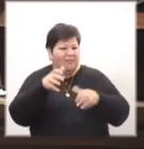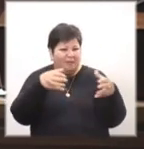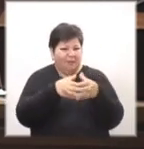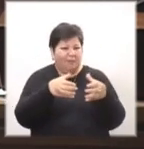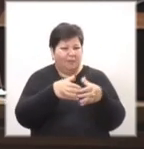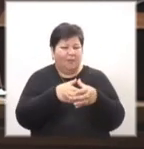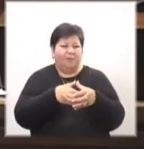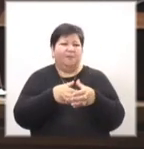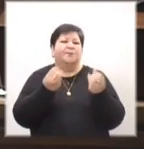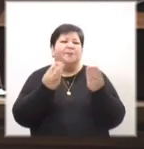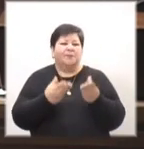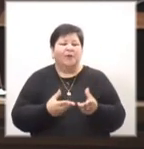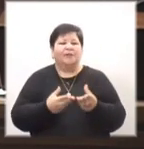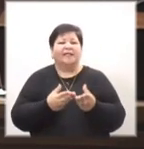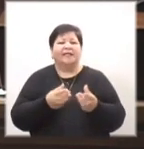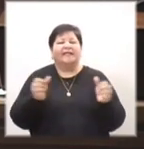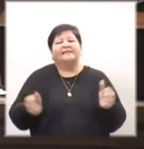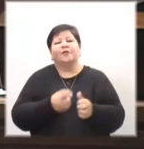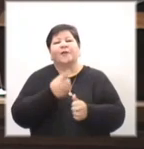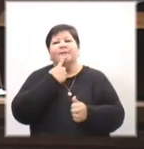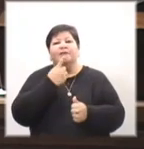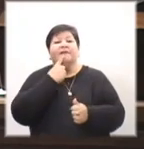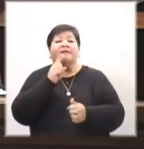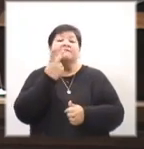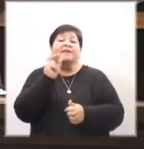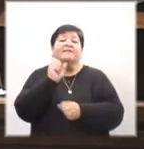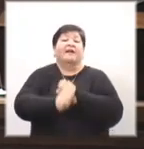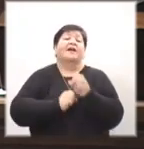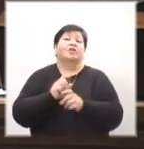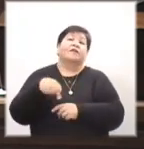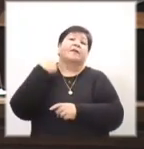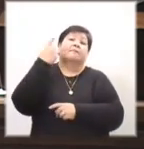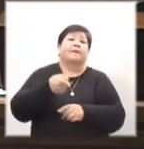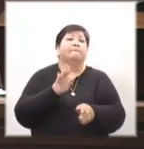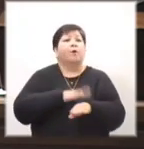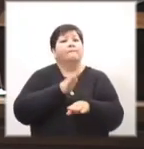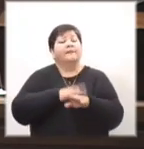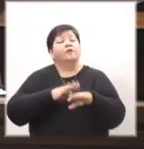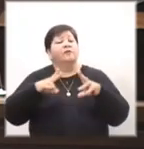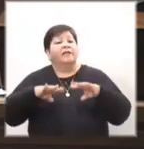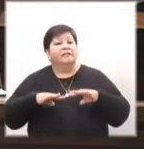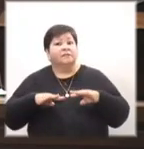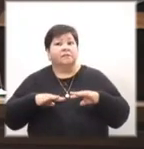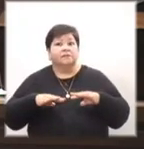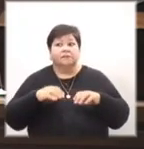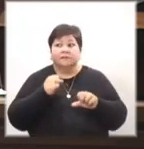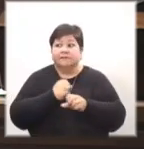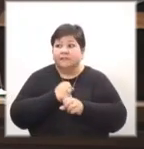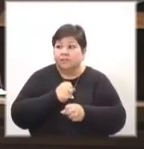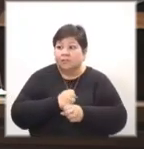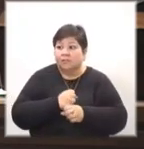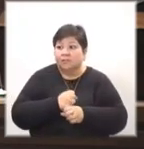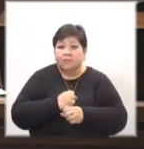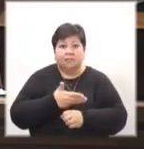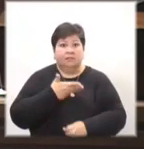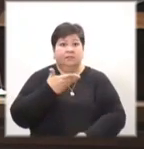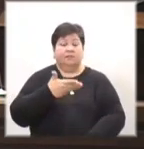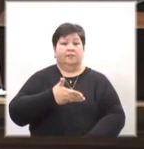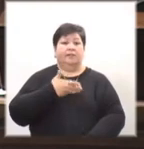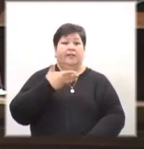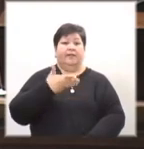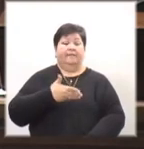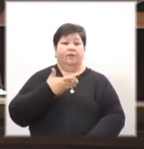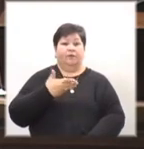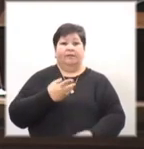una política que 20 años después, al momento de retirarse estos trabajadores, dio lugar a un reclamo que hubo